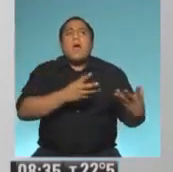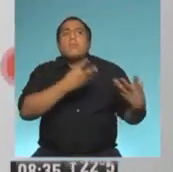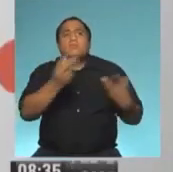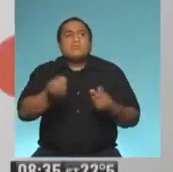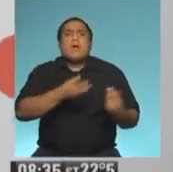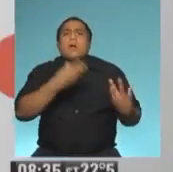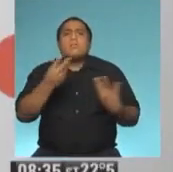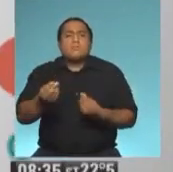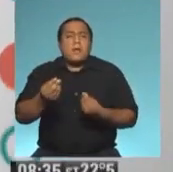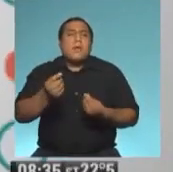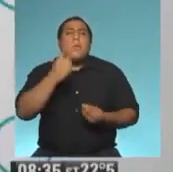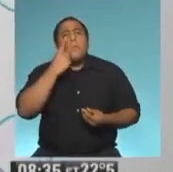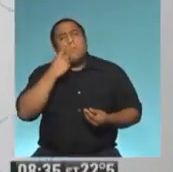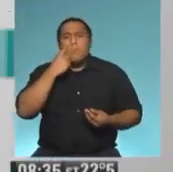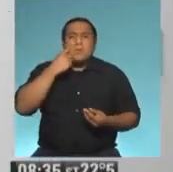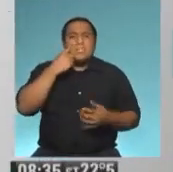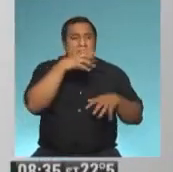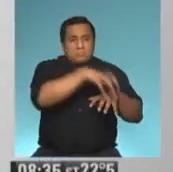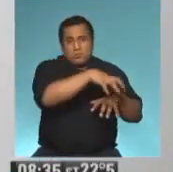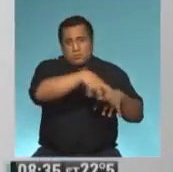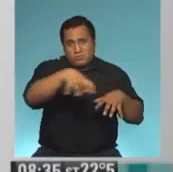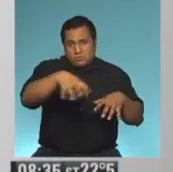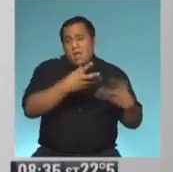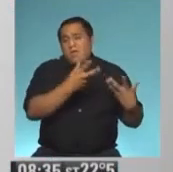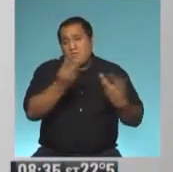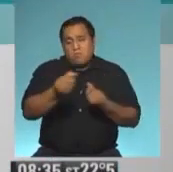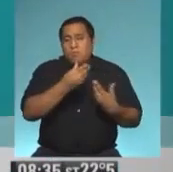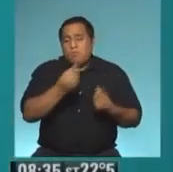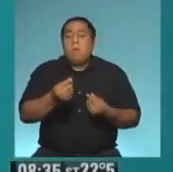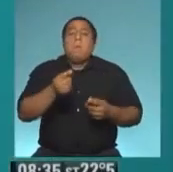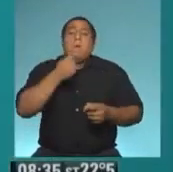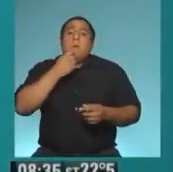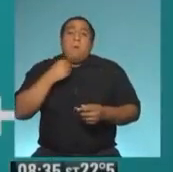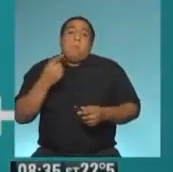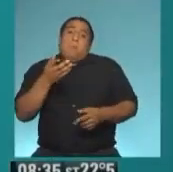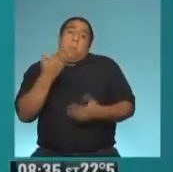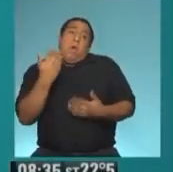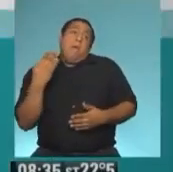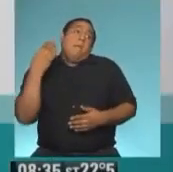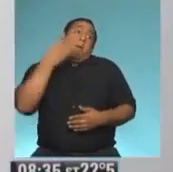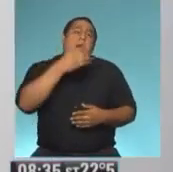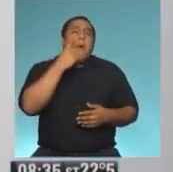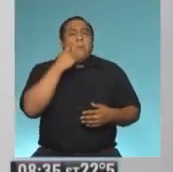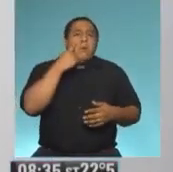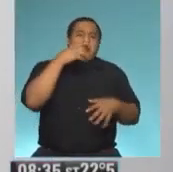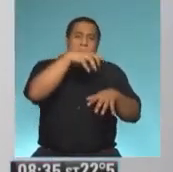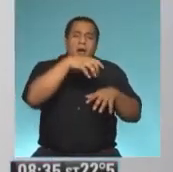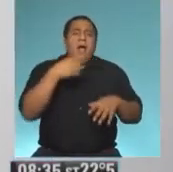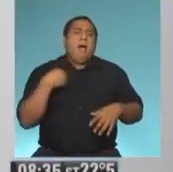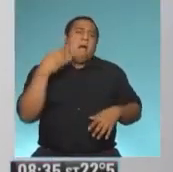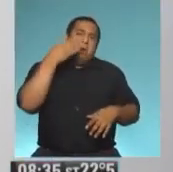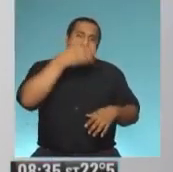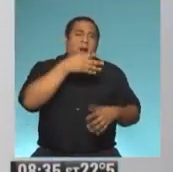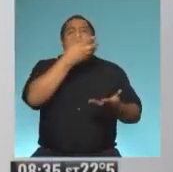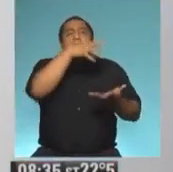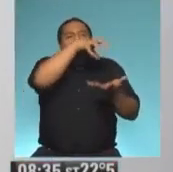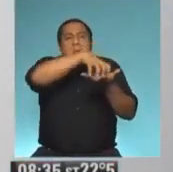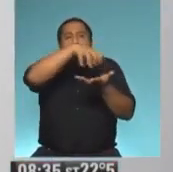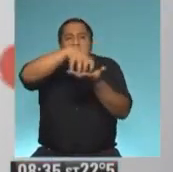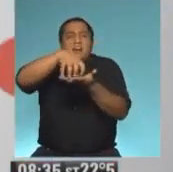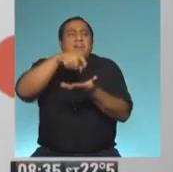estrechamente los municipios, quizás dirigiéndose al municipio o a aquellas instituciones